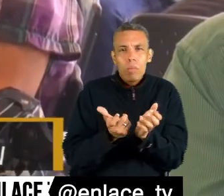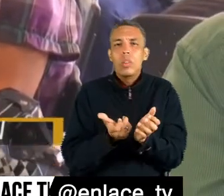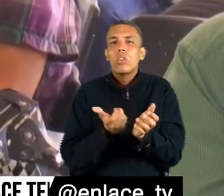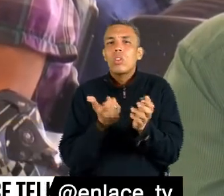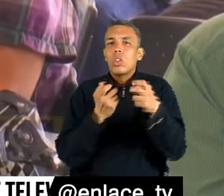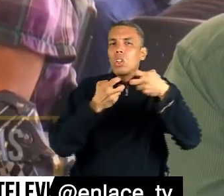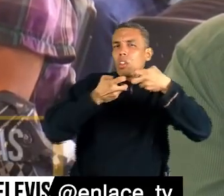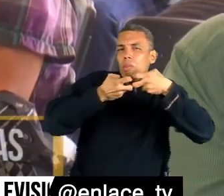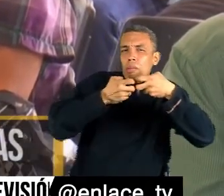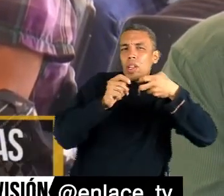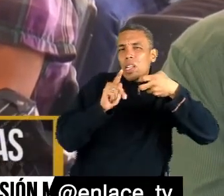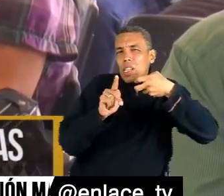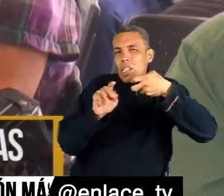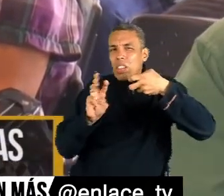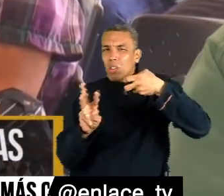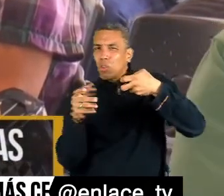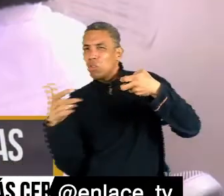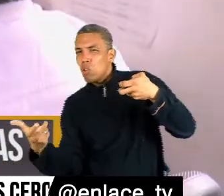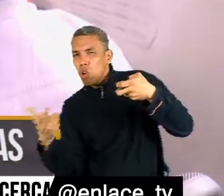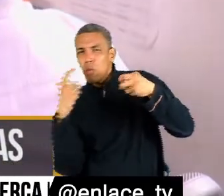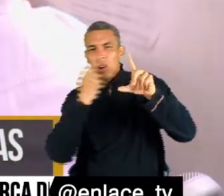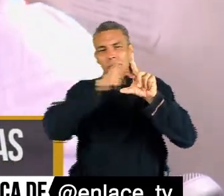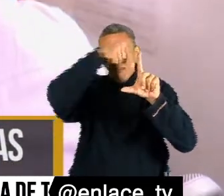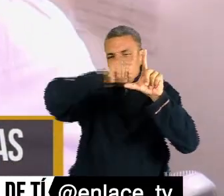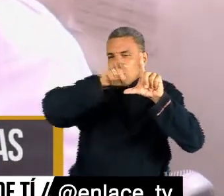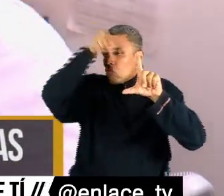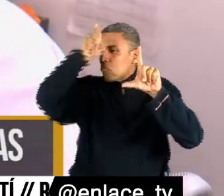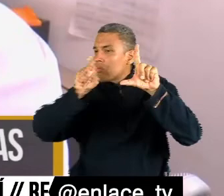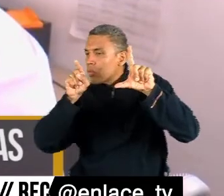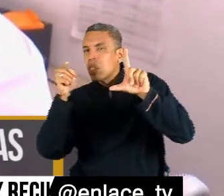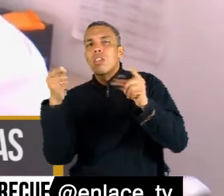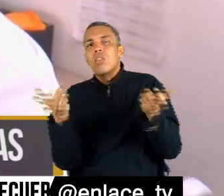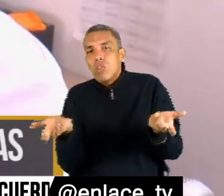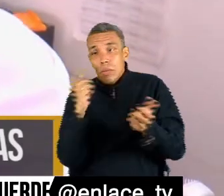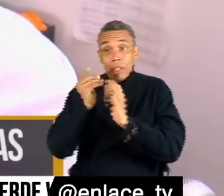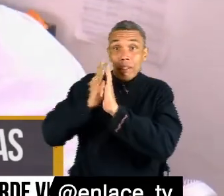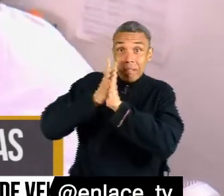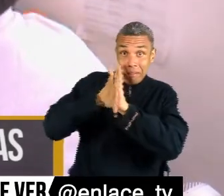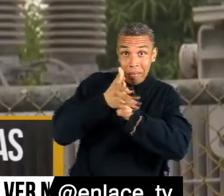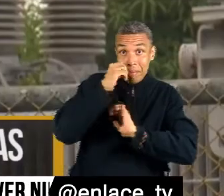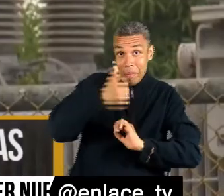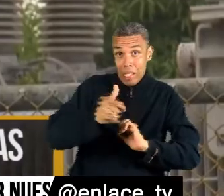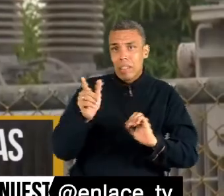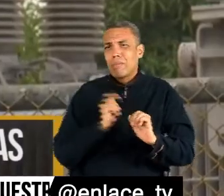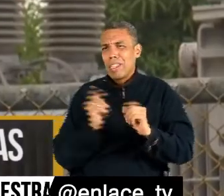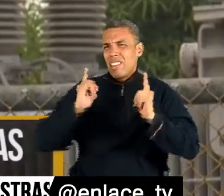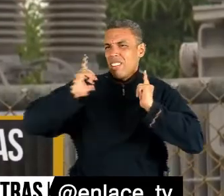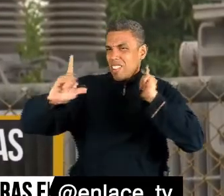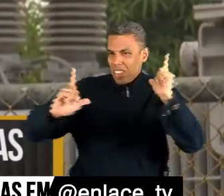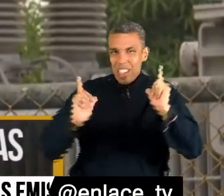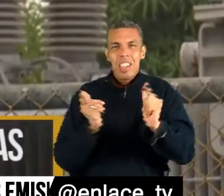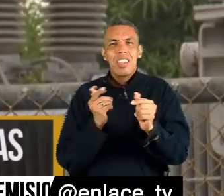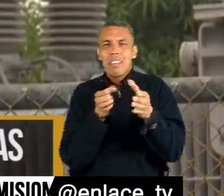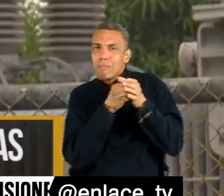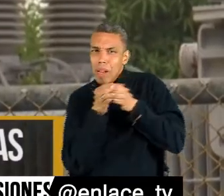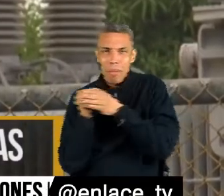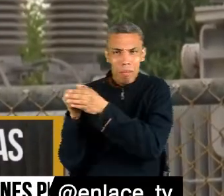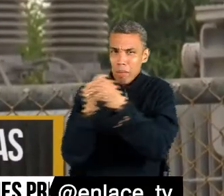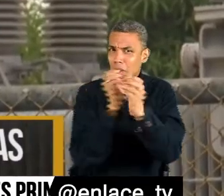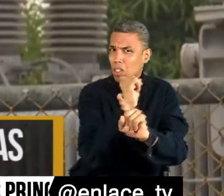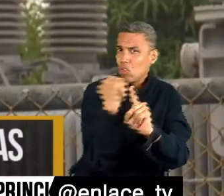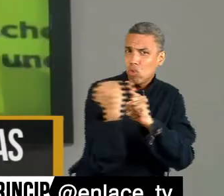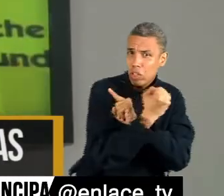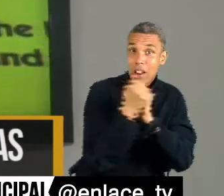líderes, presidentes de Junta de Acción Comunal y Consejo Municipal fueron invitados a la capacitación que busca además despejar dudas de la